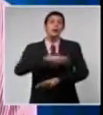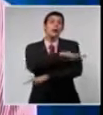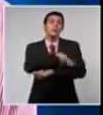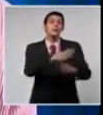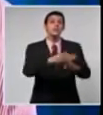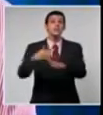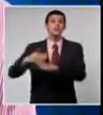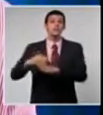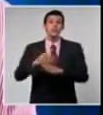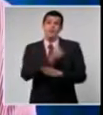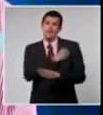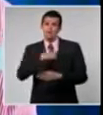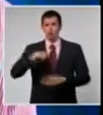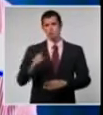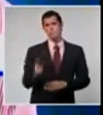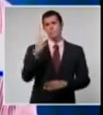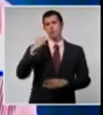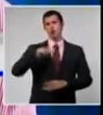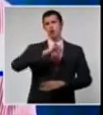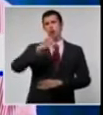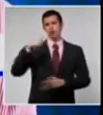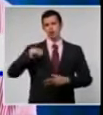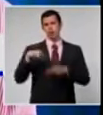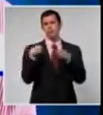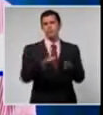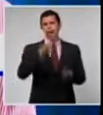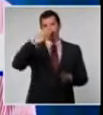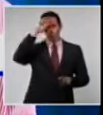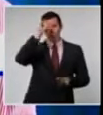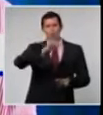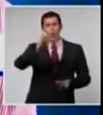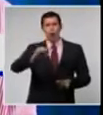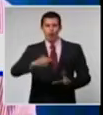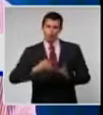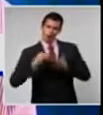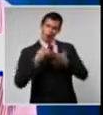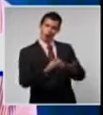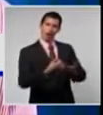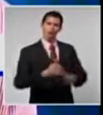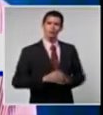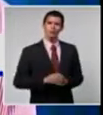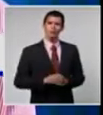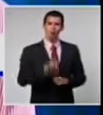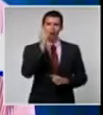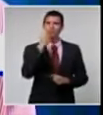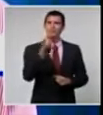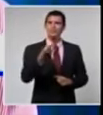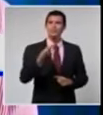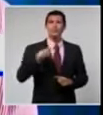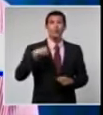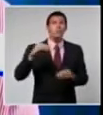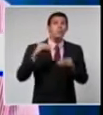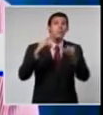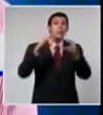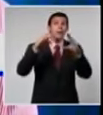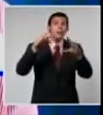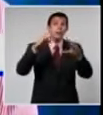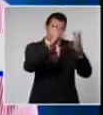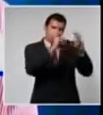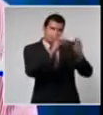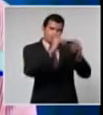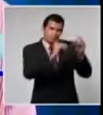país hoy, la mañana, tenía 28.000 firmados por el Premio de